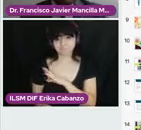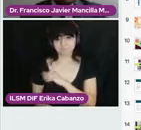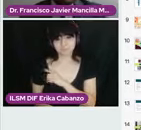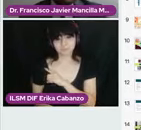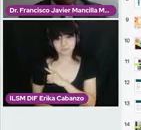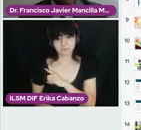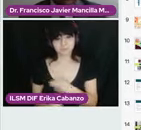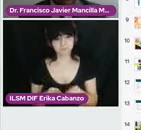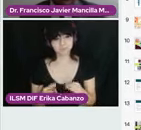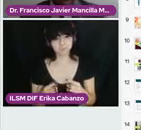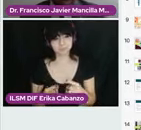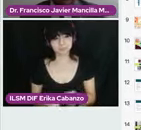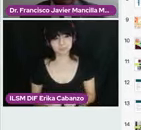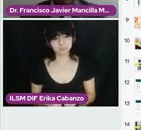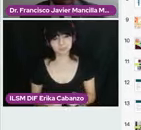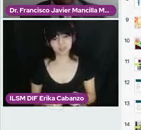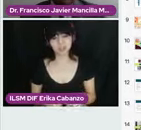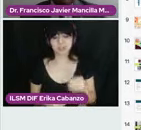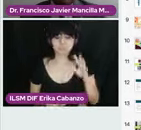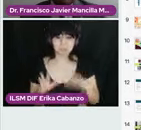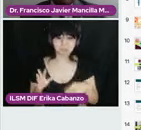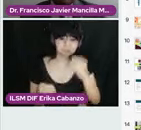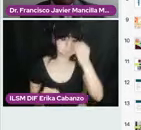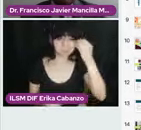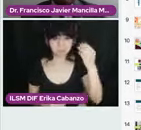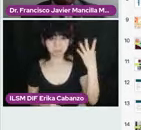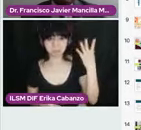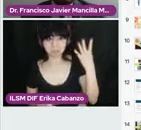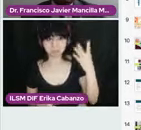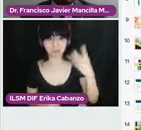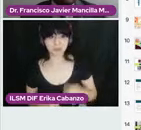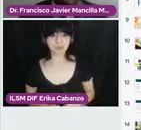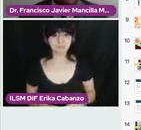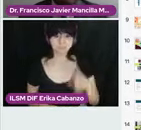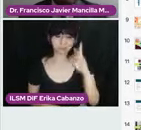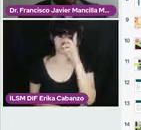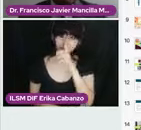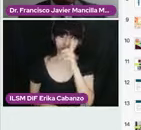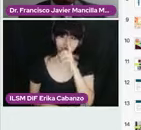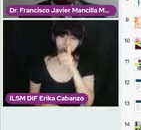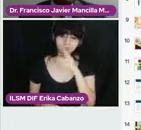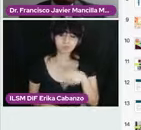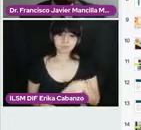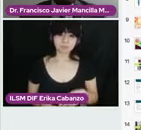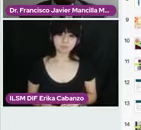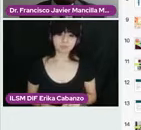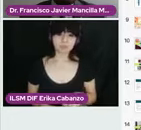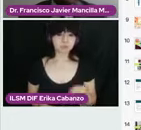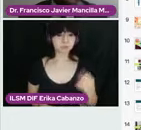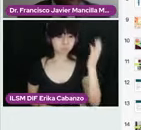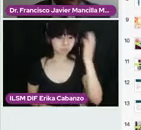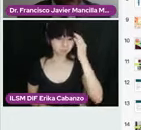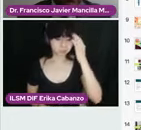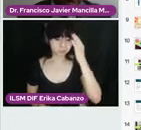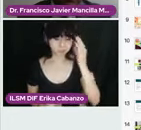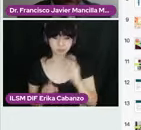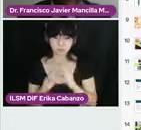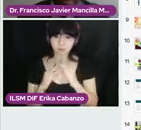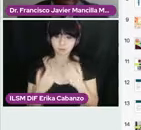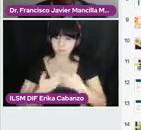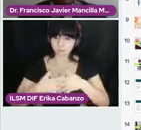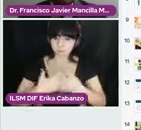es lo primero que deberíamos de pedir, ¿sí? Un estudio auditivo para corroborar que ese buen funcionamiento de la maquinaria